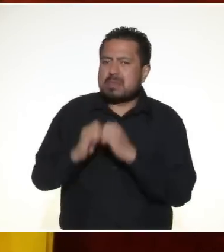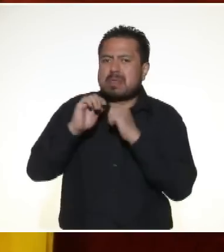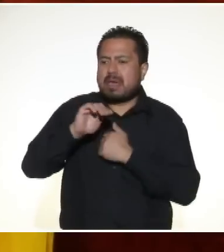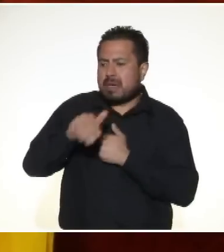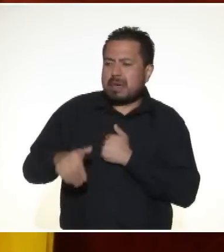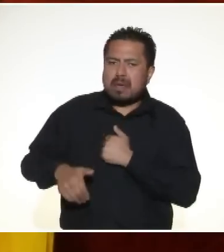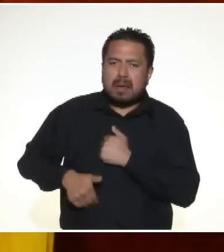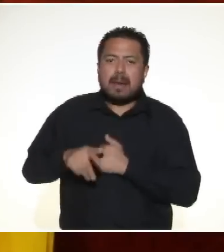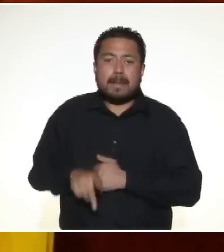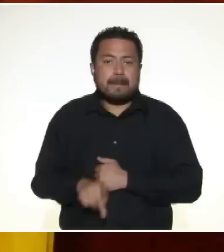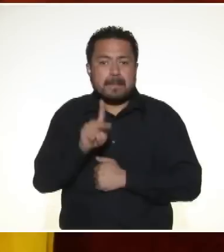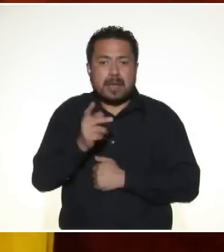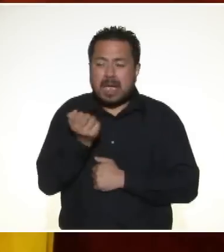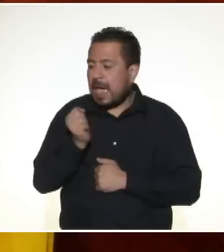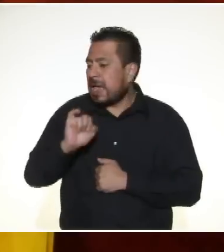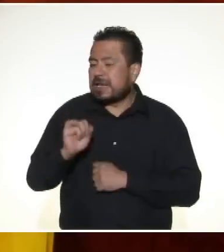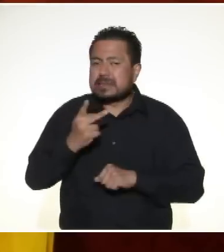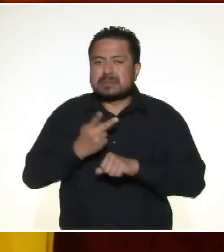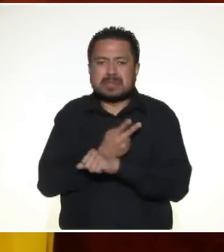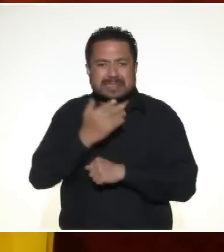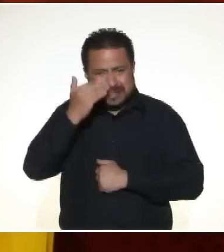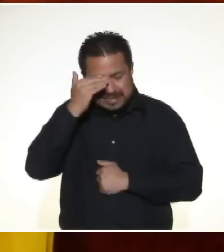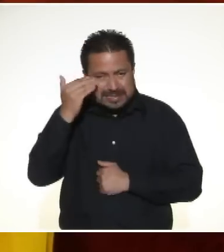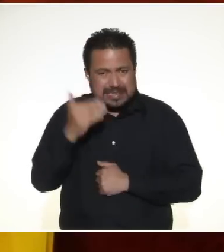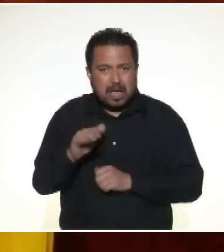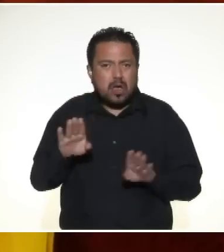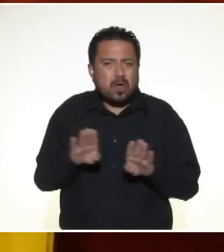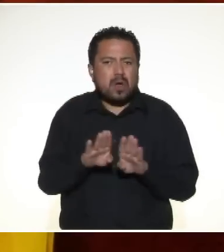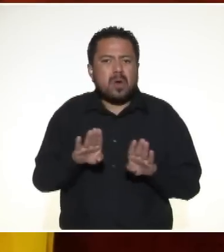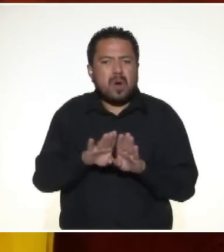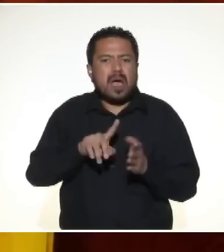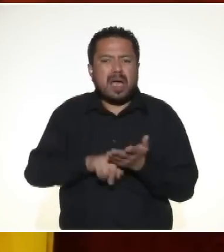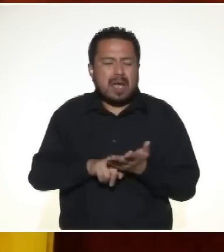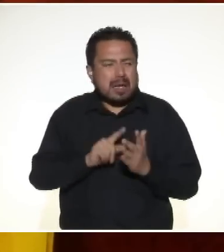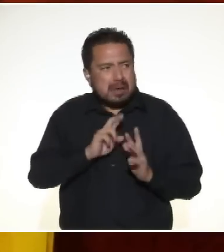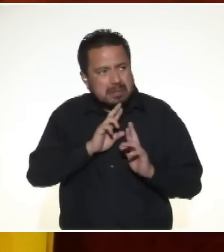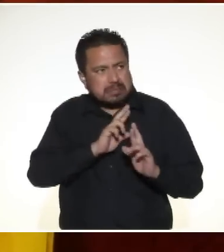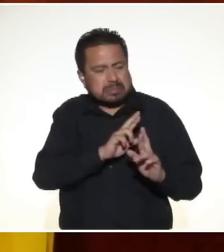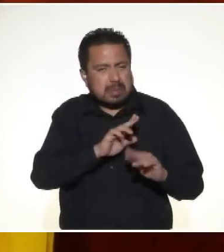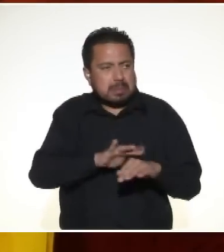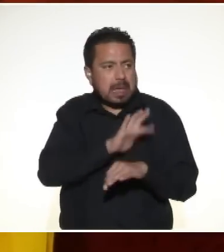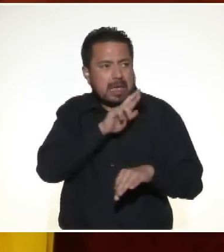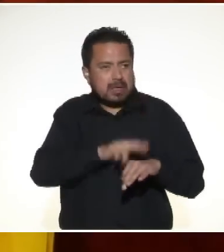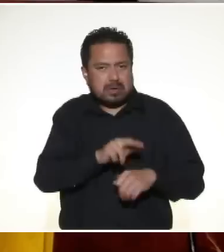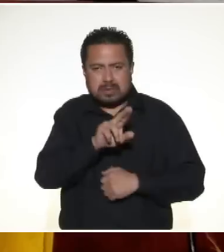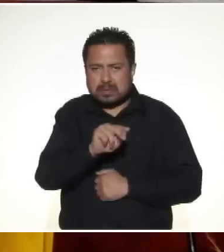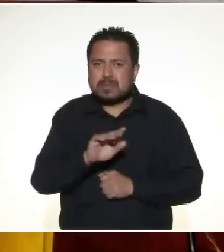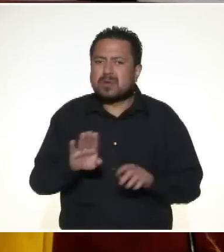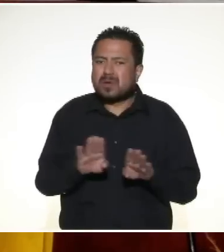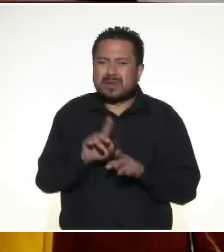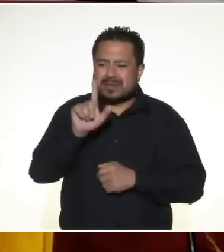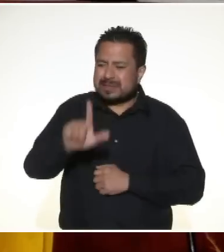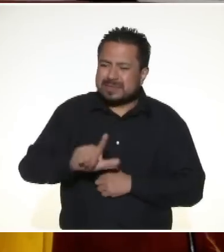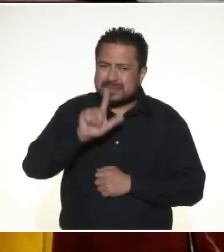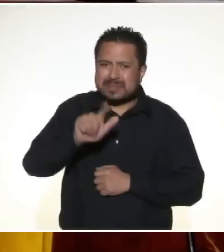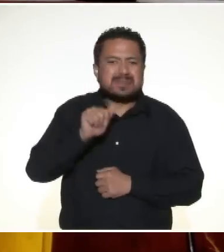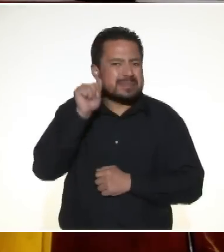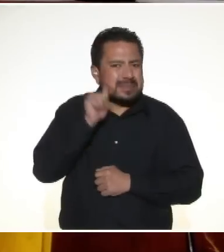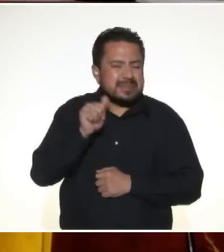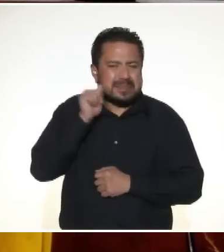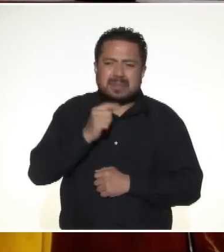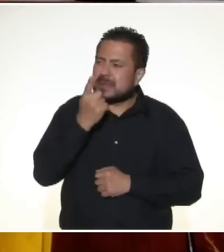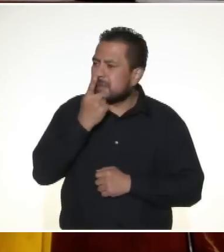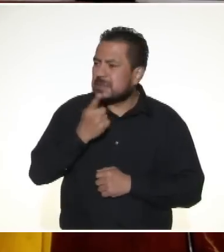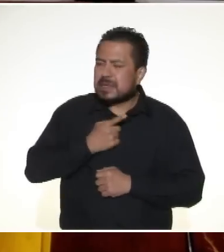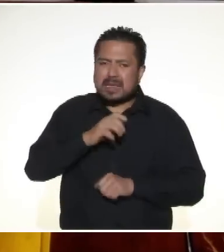accidente, pero cuando así suceda, pues sepamos cómo reaccionar y no pase a mayores. Como todos los lunes van a ver que nos van a